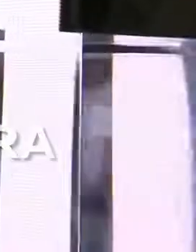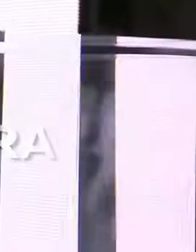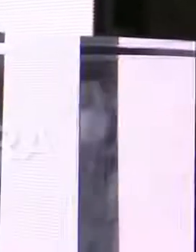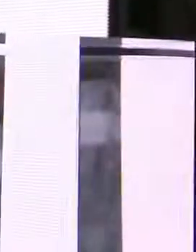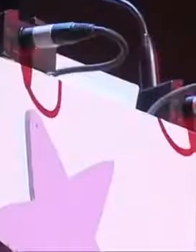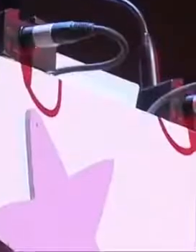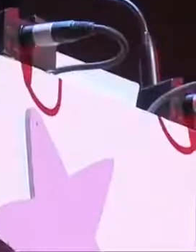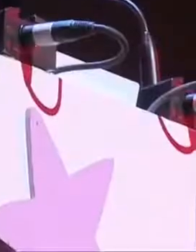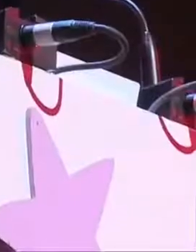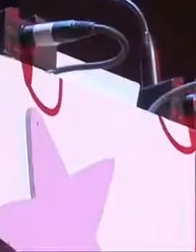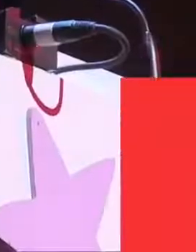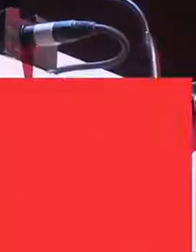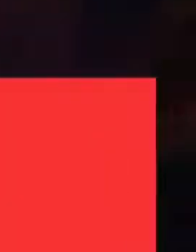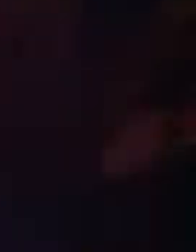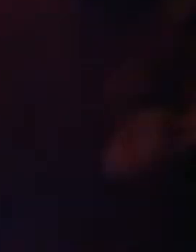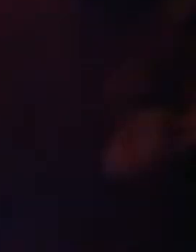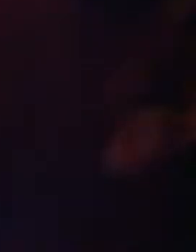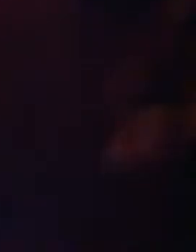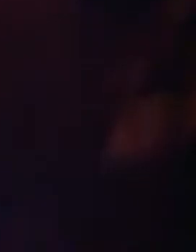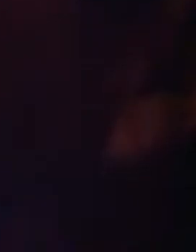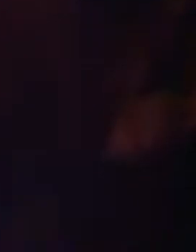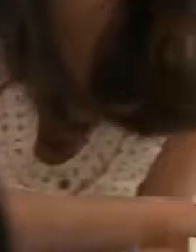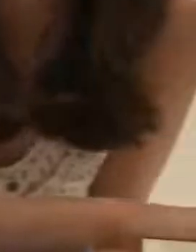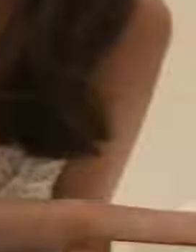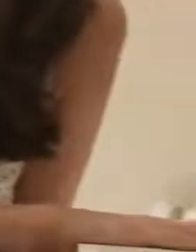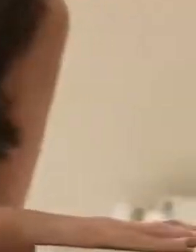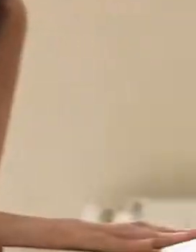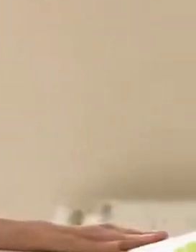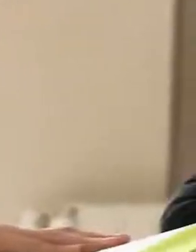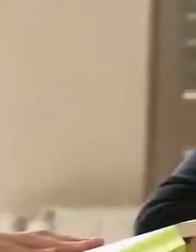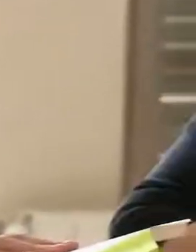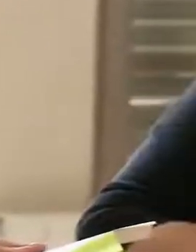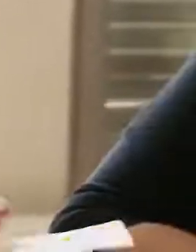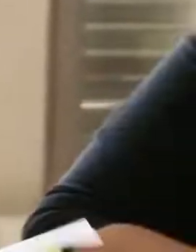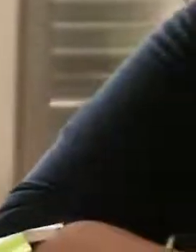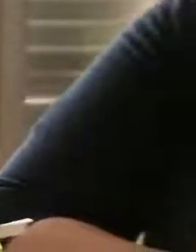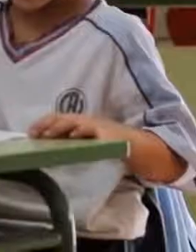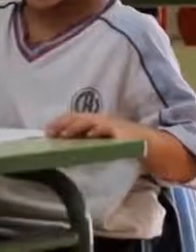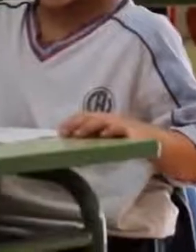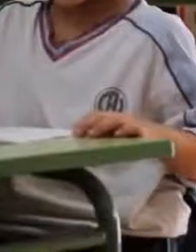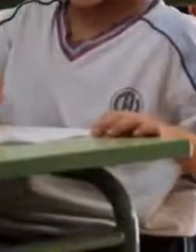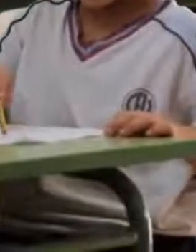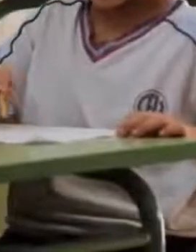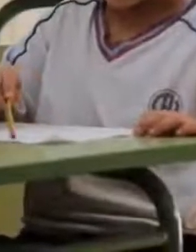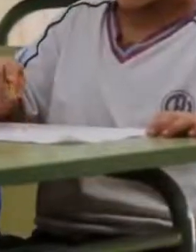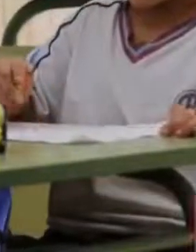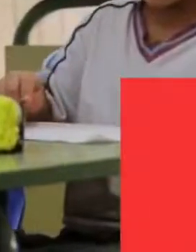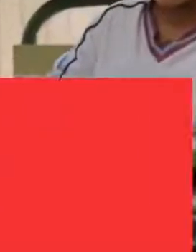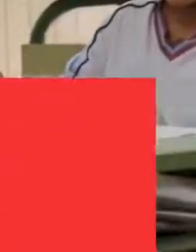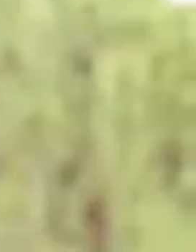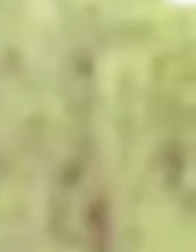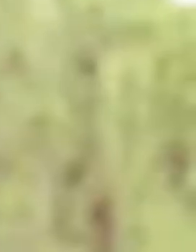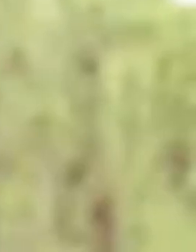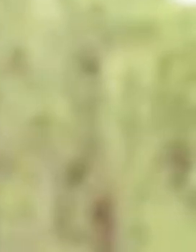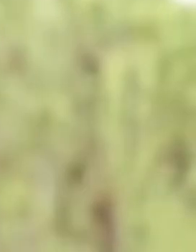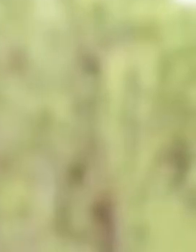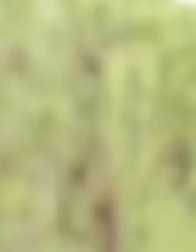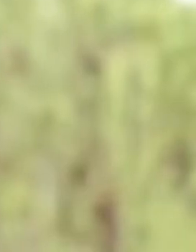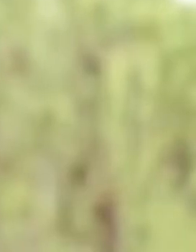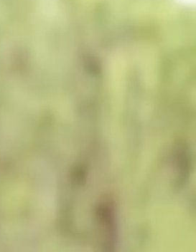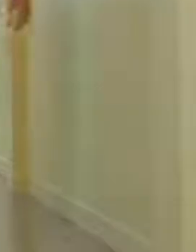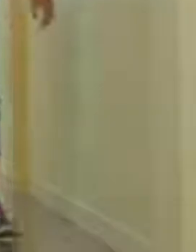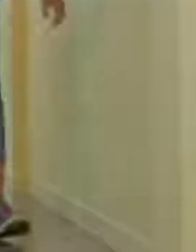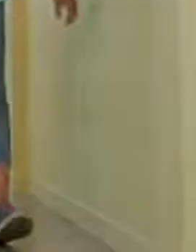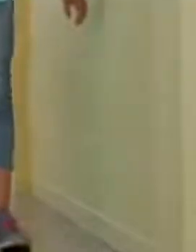escritura. Realizamos programas de capacitación docente para más de 300.000 profesionales y programas